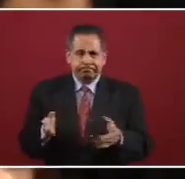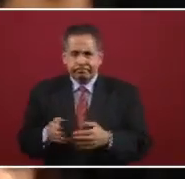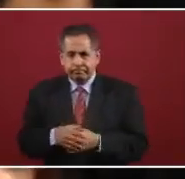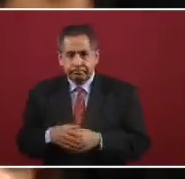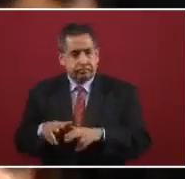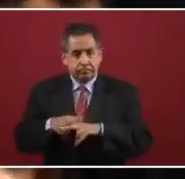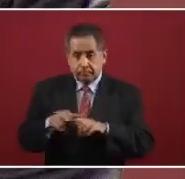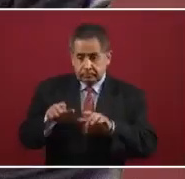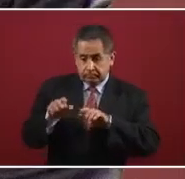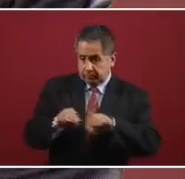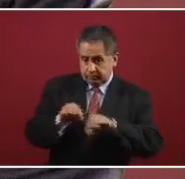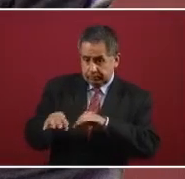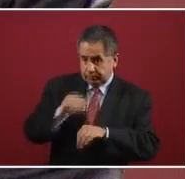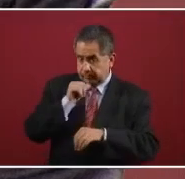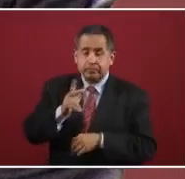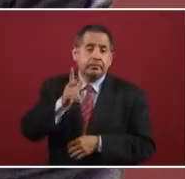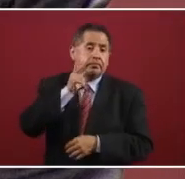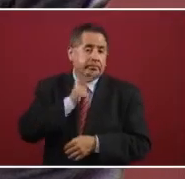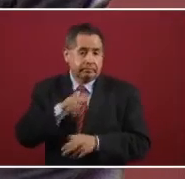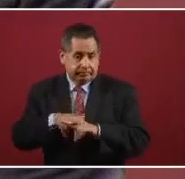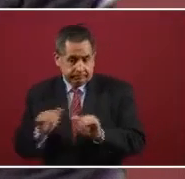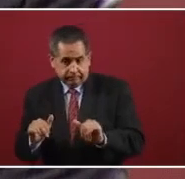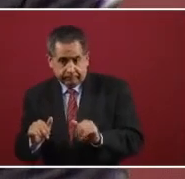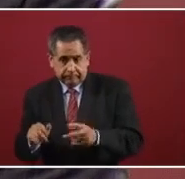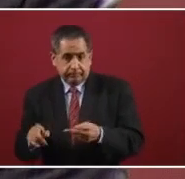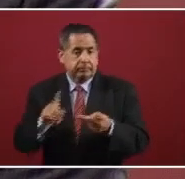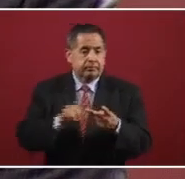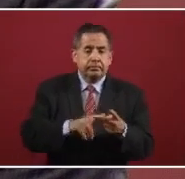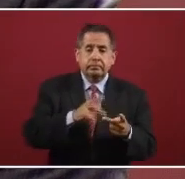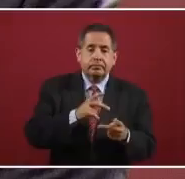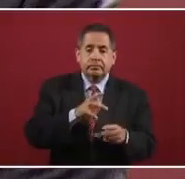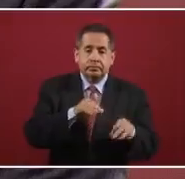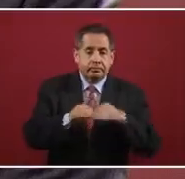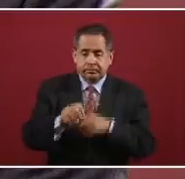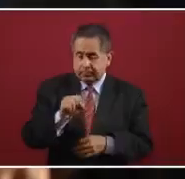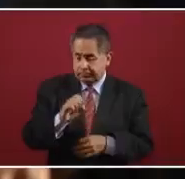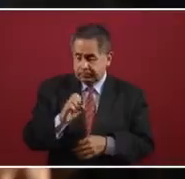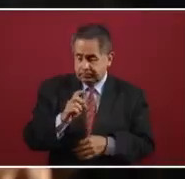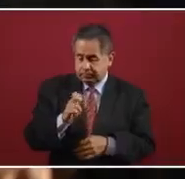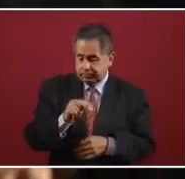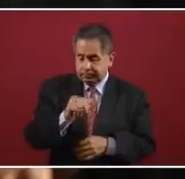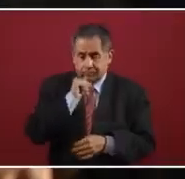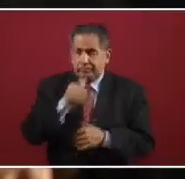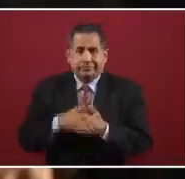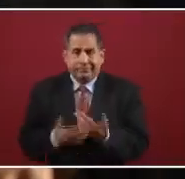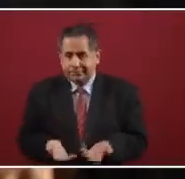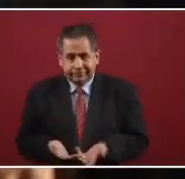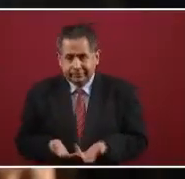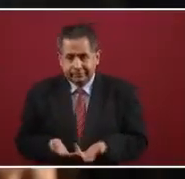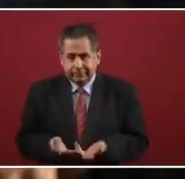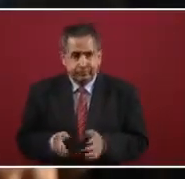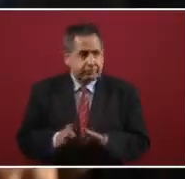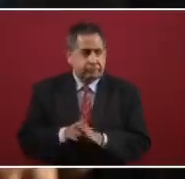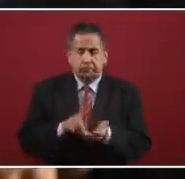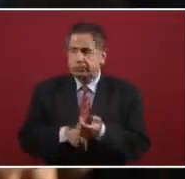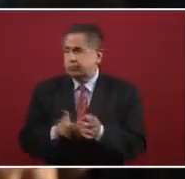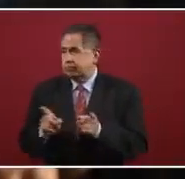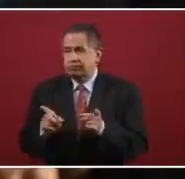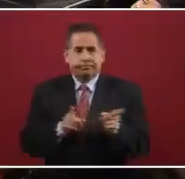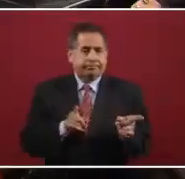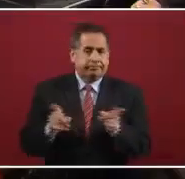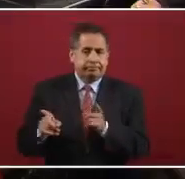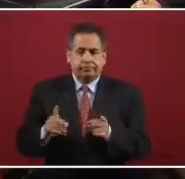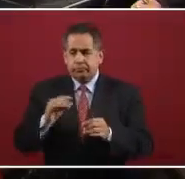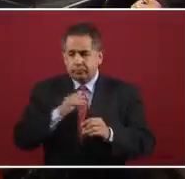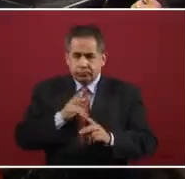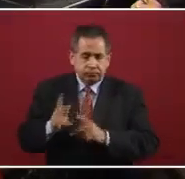son trabajadores de Pemex ni son trabajadores de la Sedena y en consecuencia no tienen